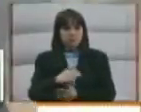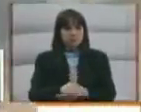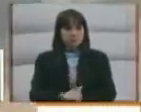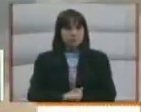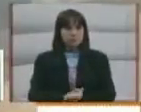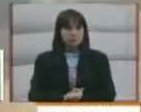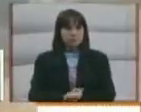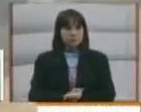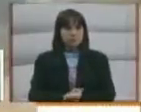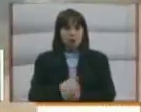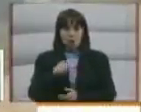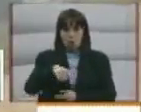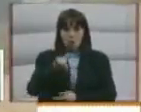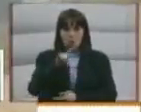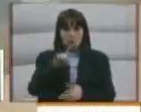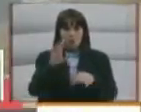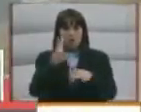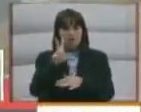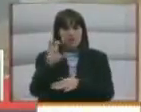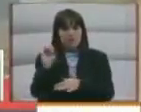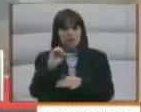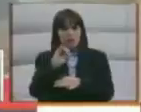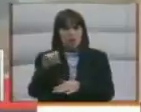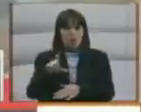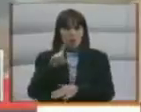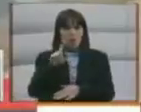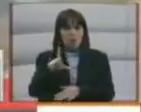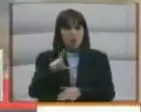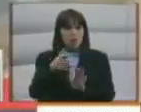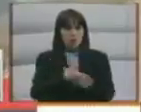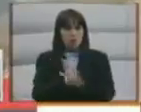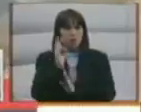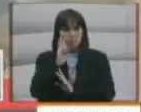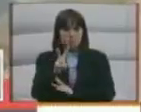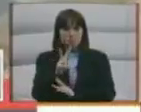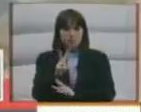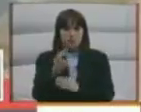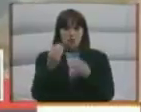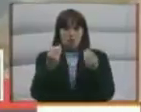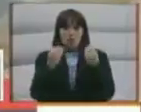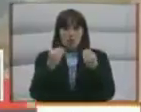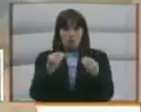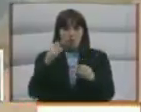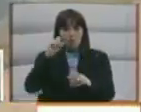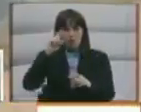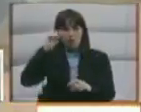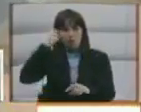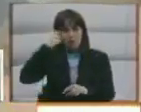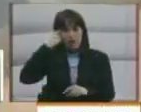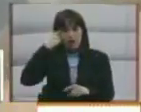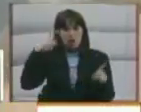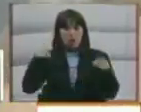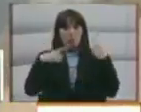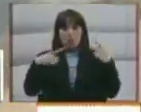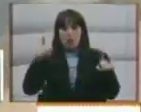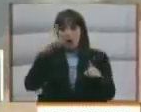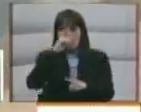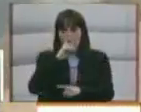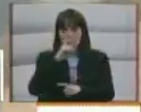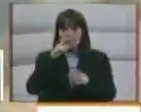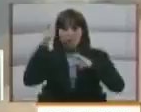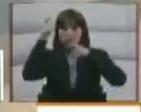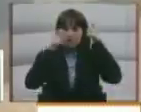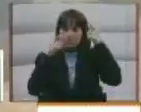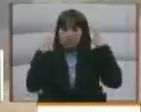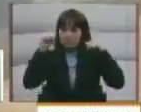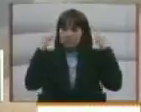Hoy, lunes 30 de julio, nos vinimos a la laguna de Tacarigua. ¿Qué mejor forma de recordar el cumpleaños del comandante Chávez que con las prácticas que él tanto nos